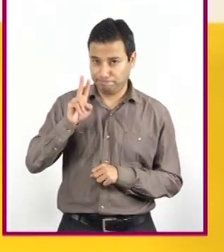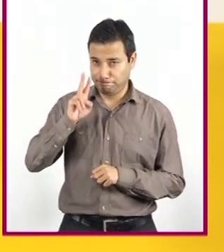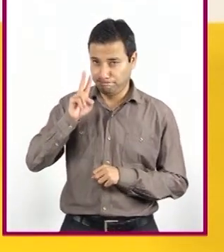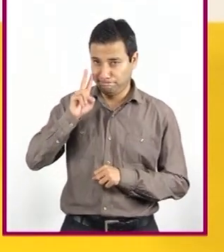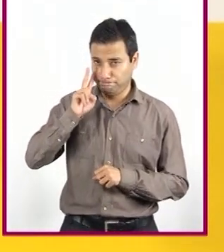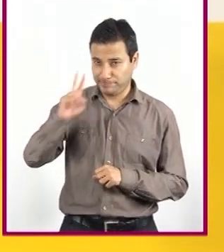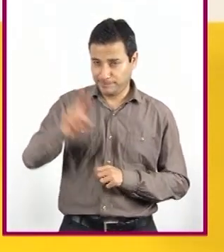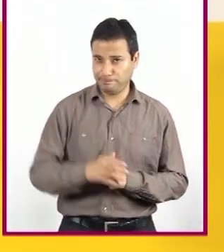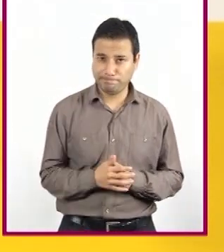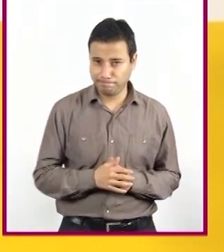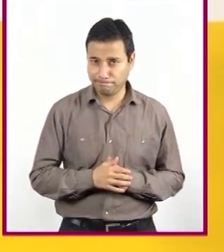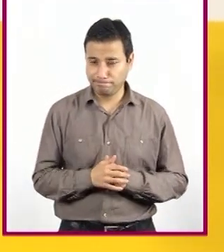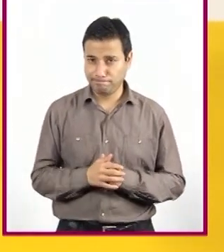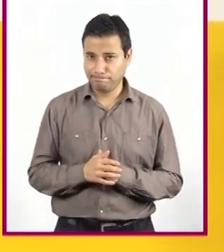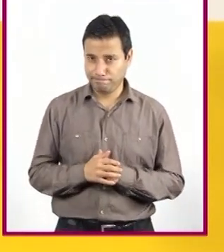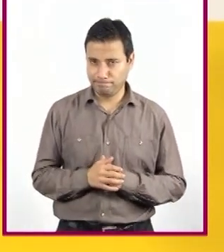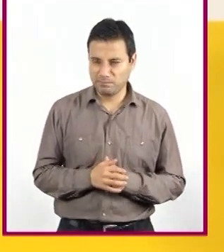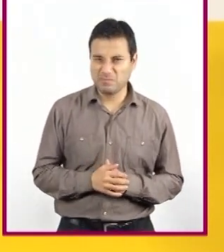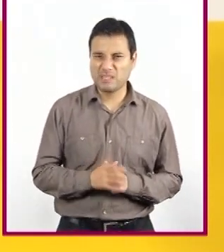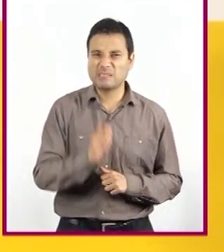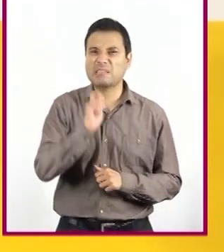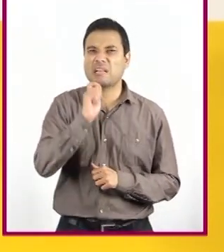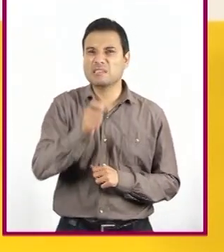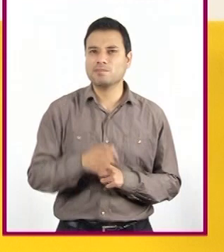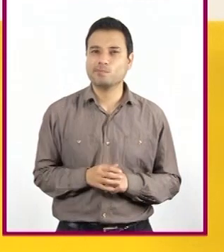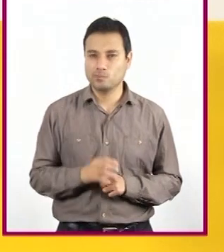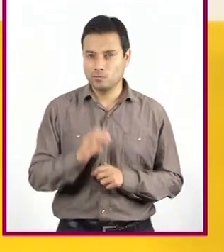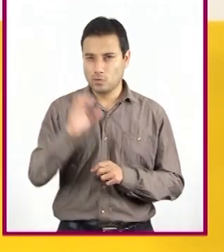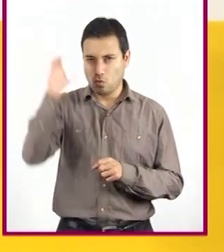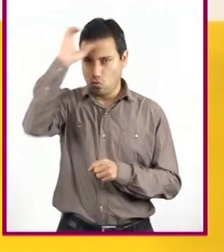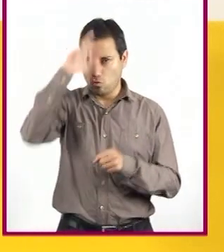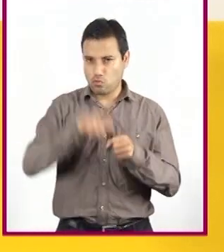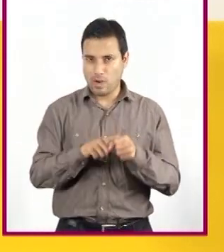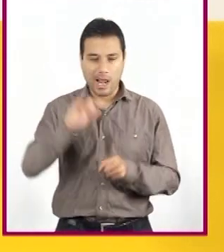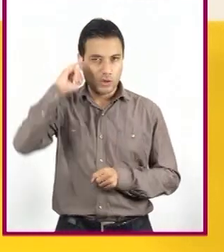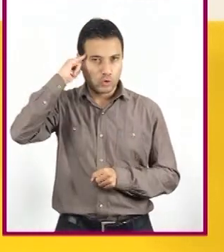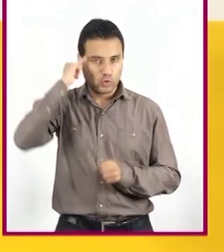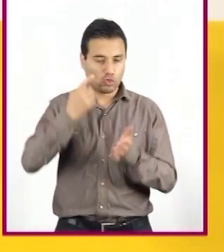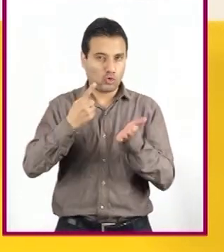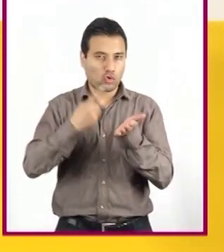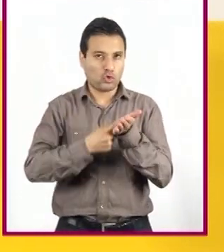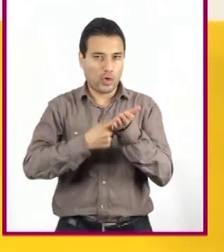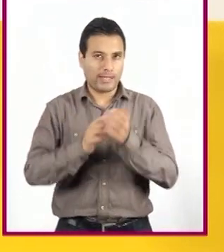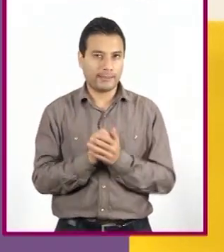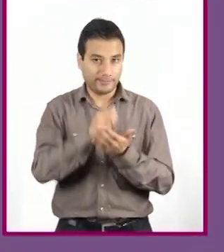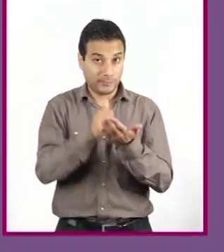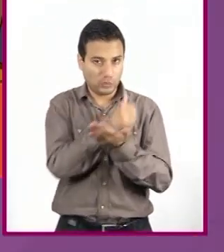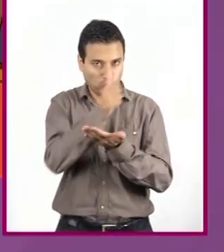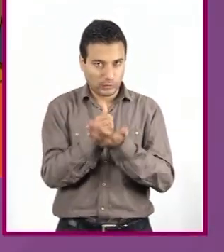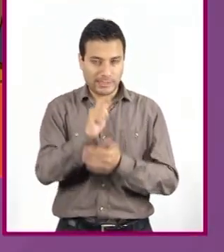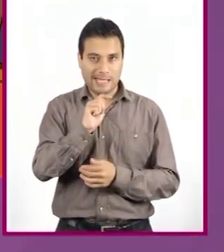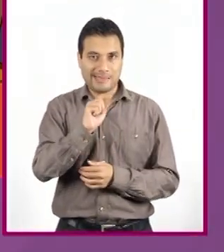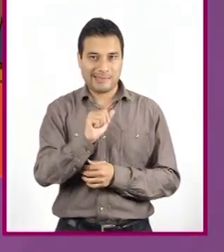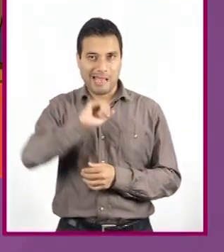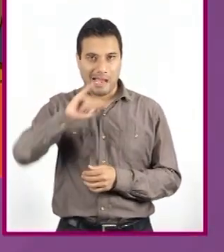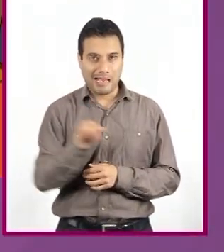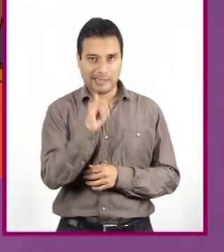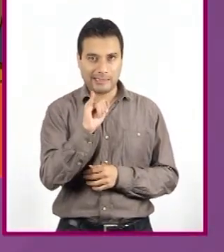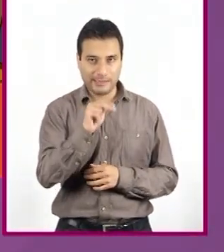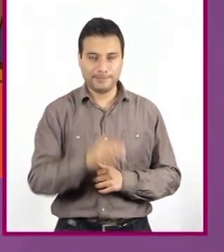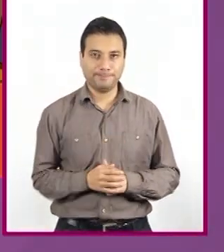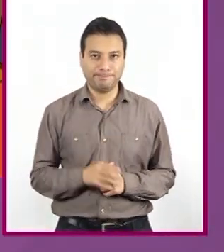sobrino Cupertino acerca de la cultura totonaca y la antigua ciudad de El Tajín.